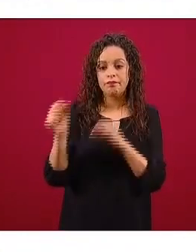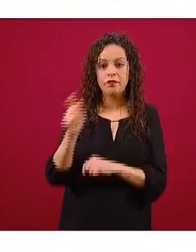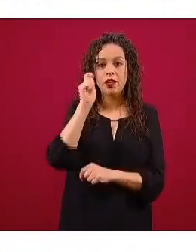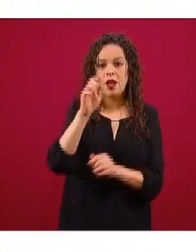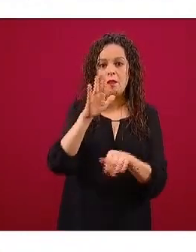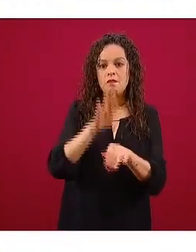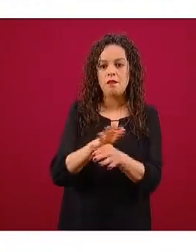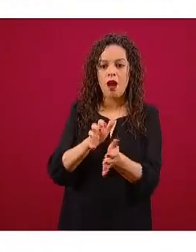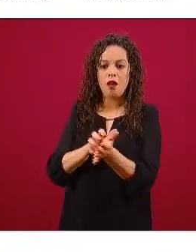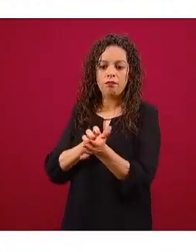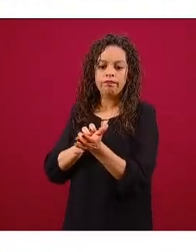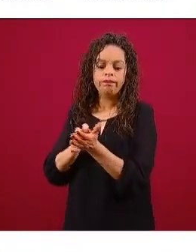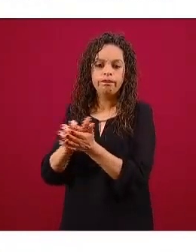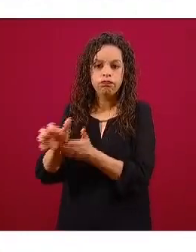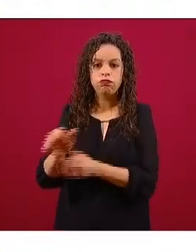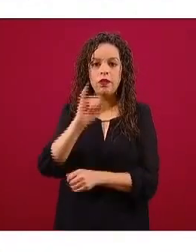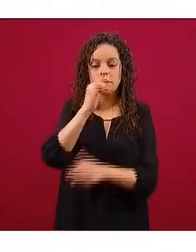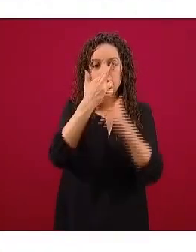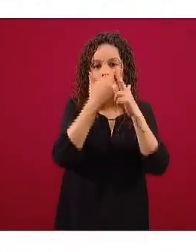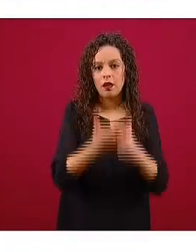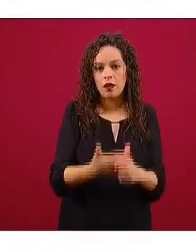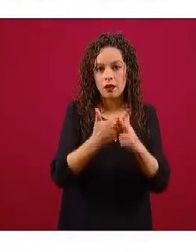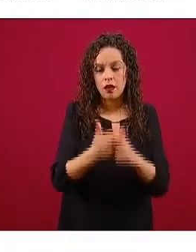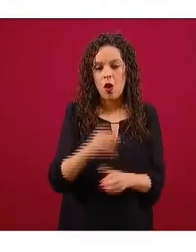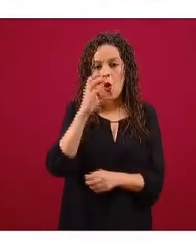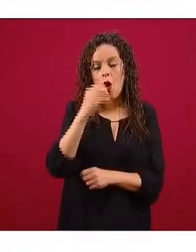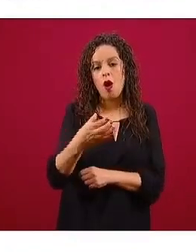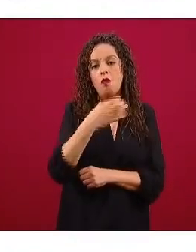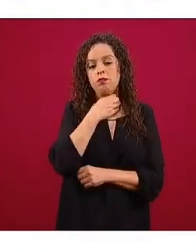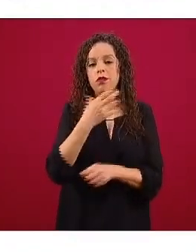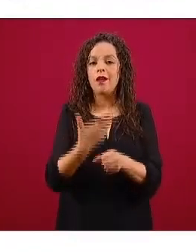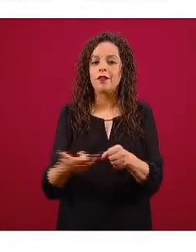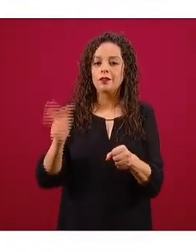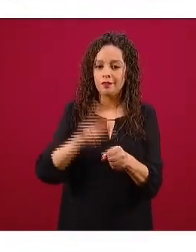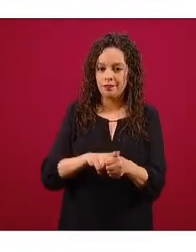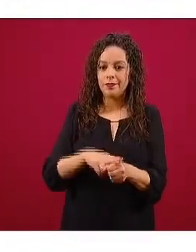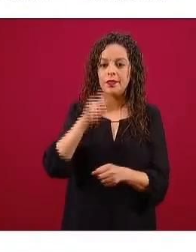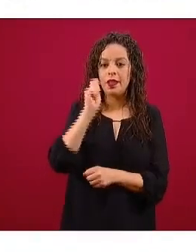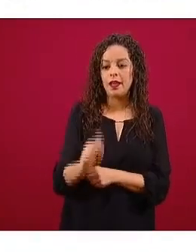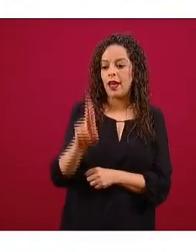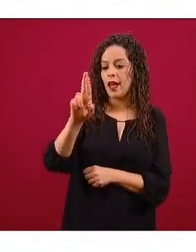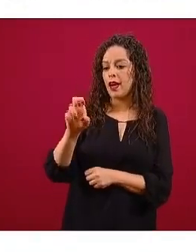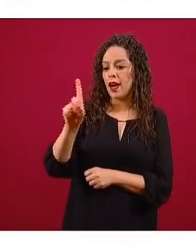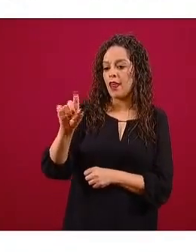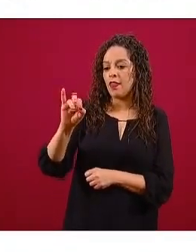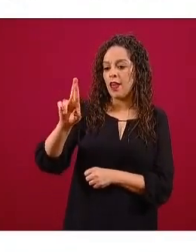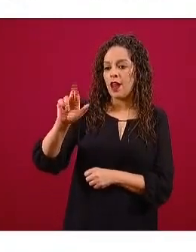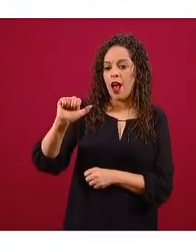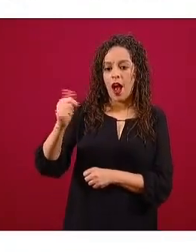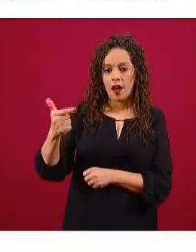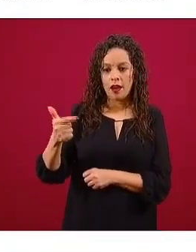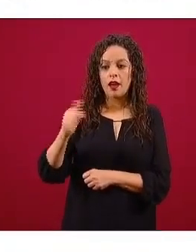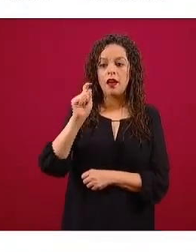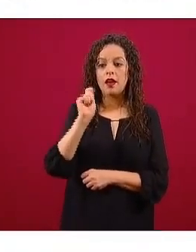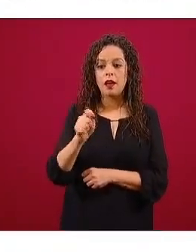de ocupación y disponibilidad hospitalaria que nos ofrece la red IRAG. 98% fue la